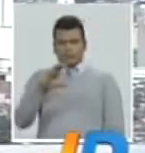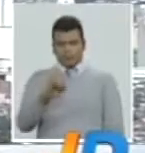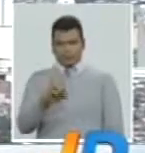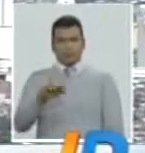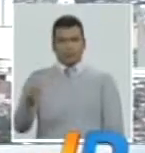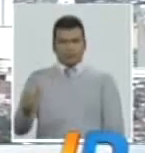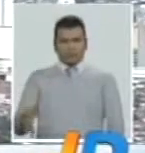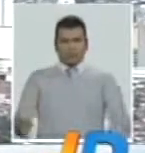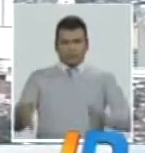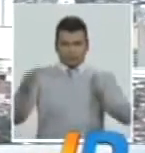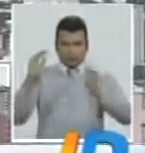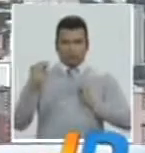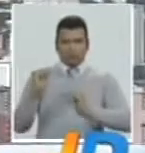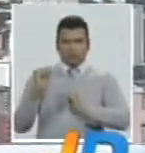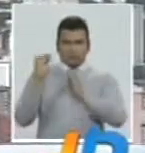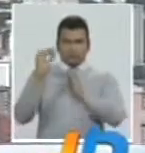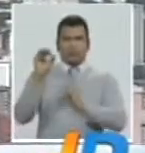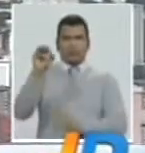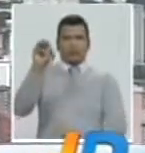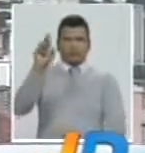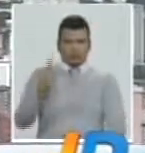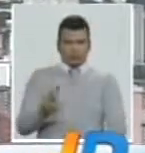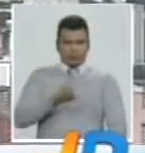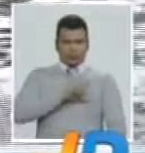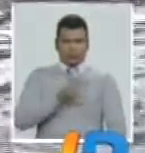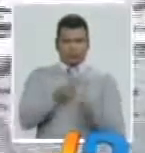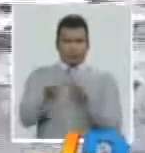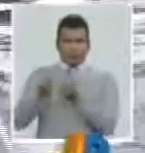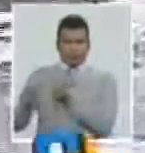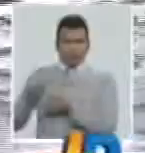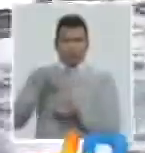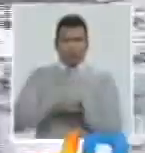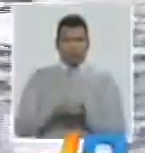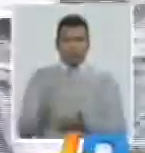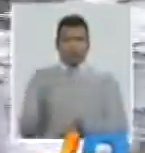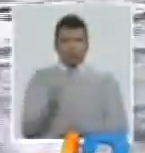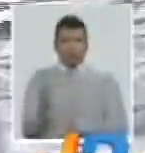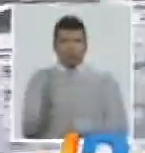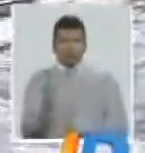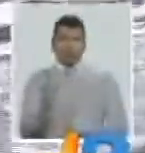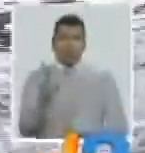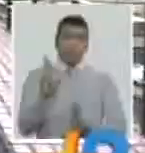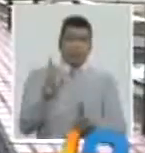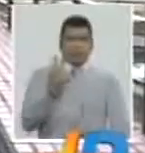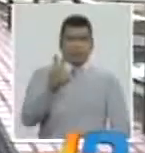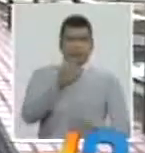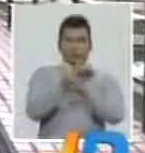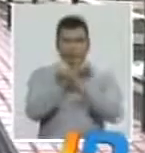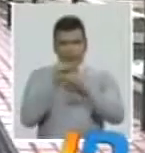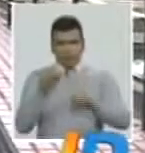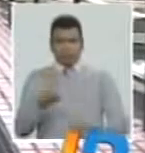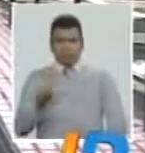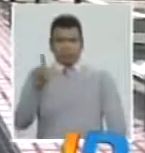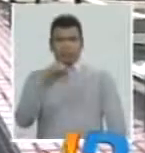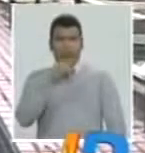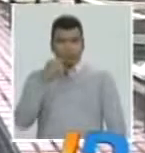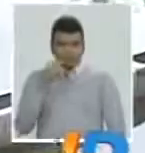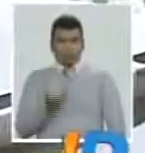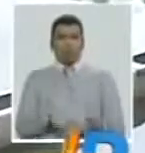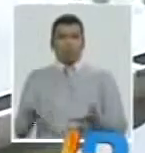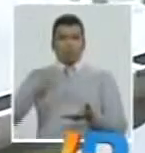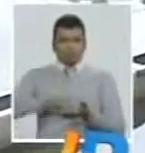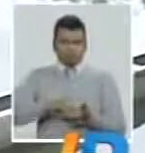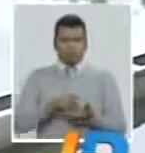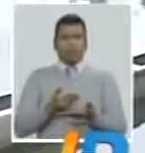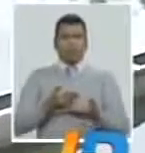unidades residenciales y edificios ubicados en sectores aledaños. Se espera que a las 7 de la mañana de este lunes el suministro de agua se haya